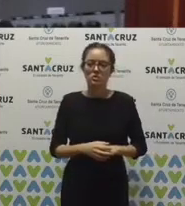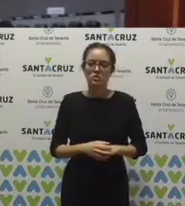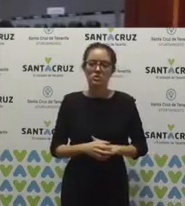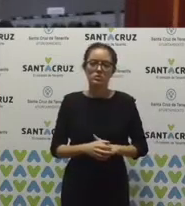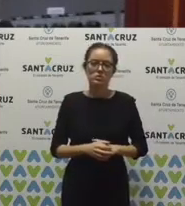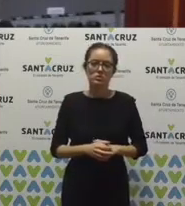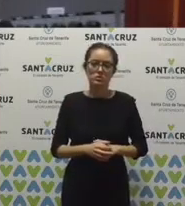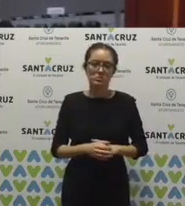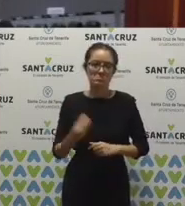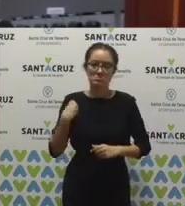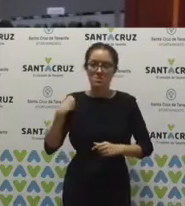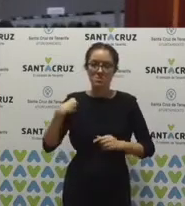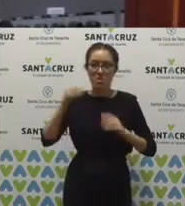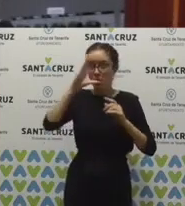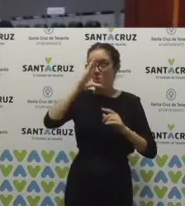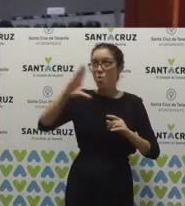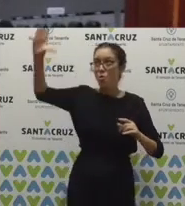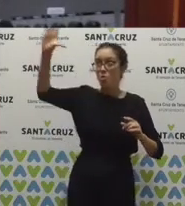ejemplo